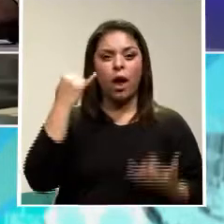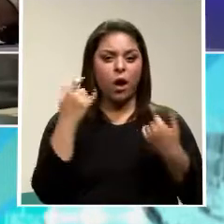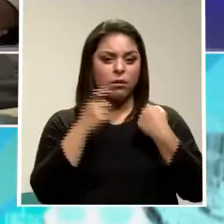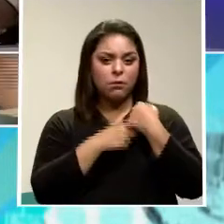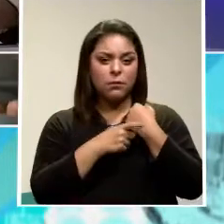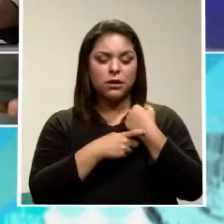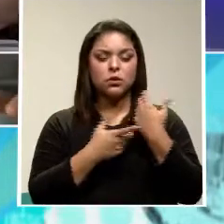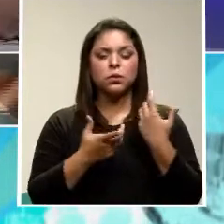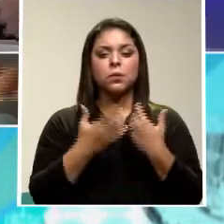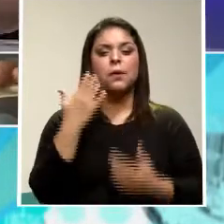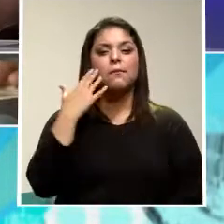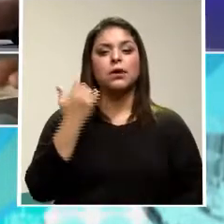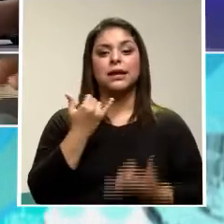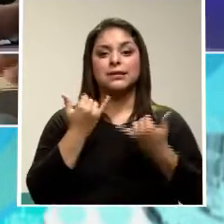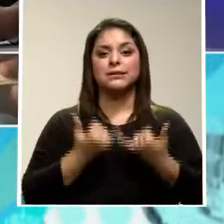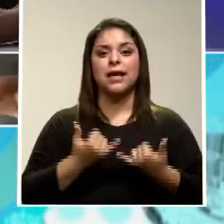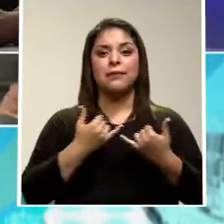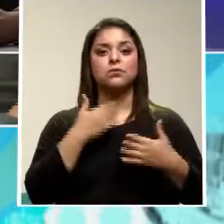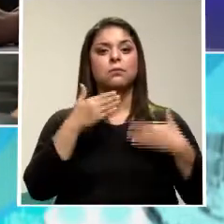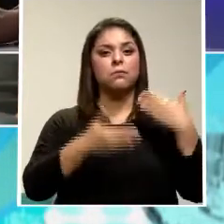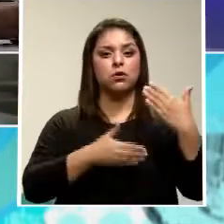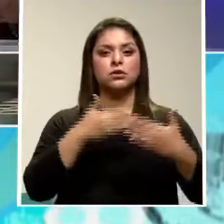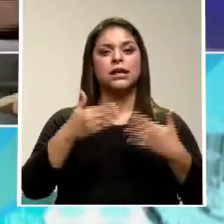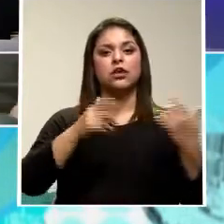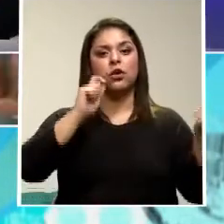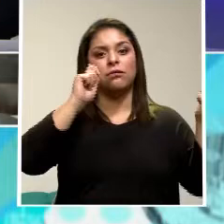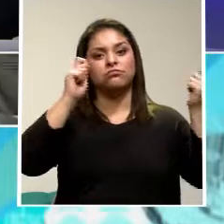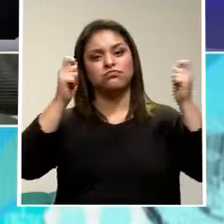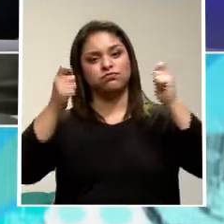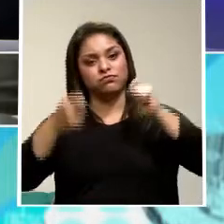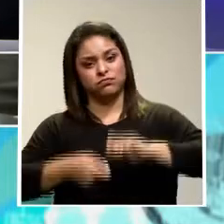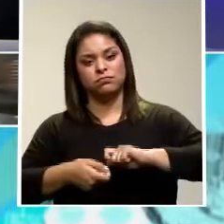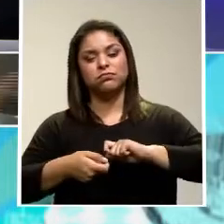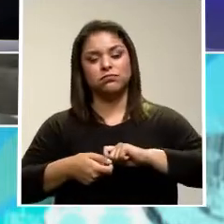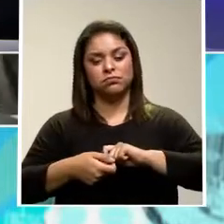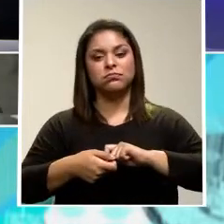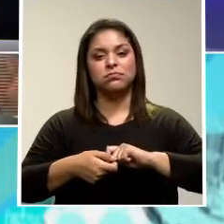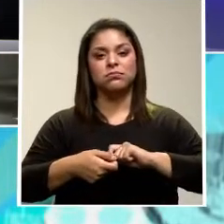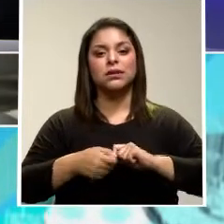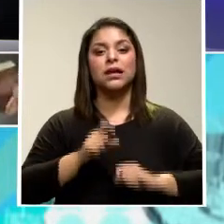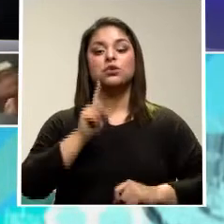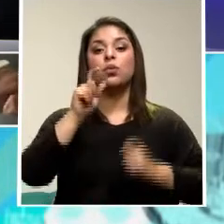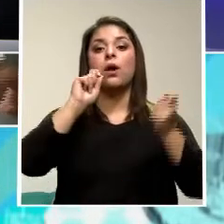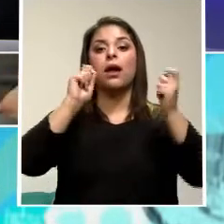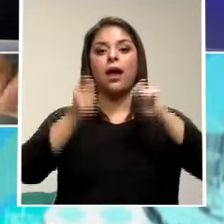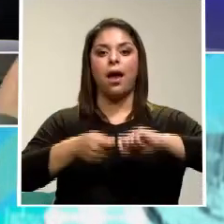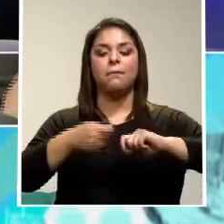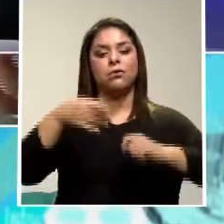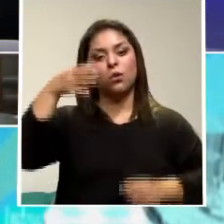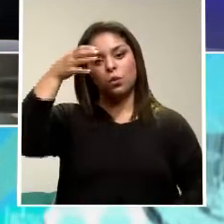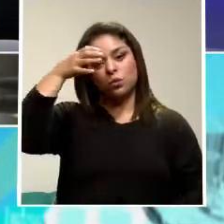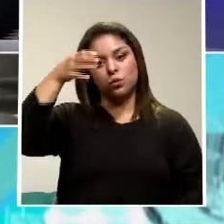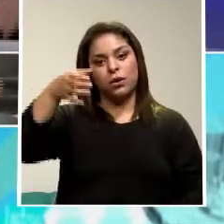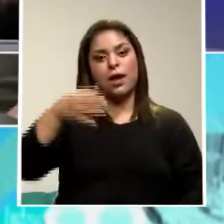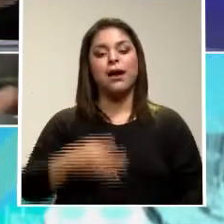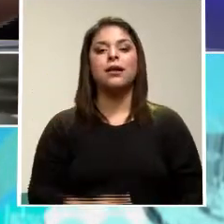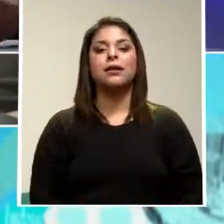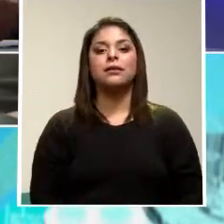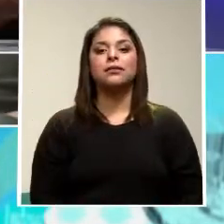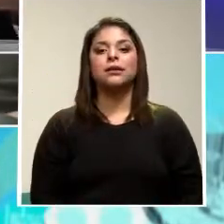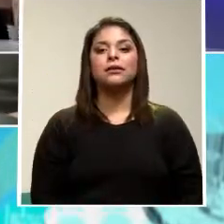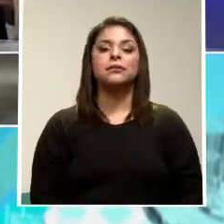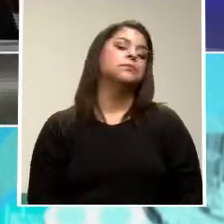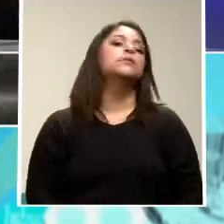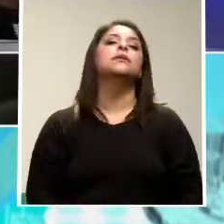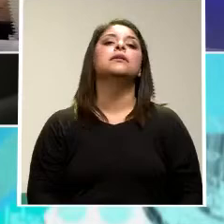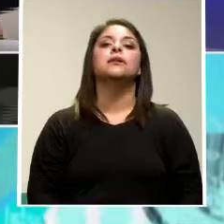justamente en un proceso de transición, de cambio, que es un cambio cultural que pasa por las